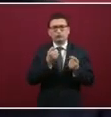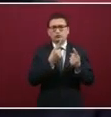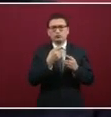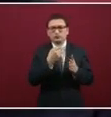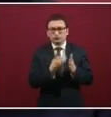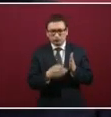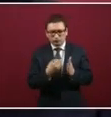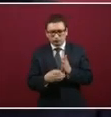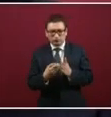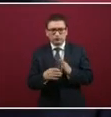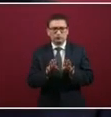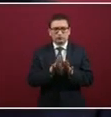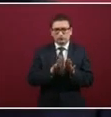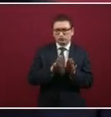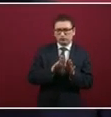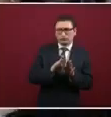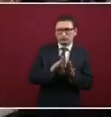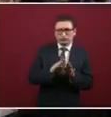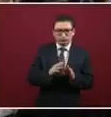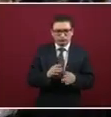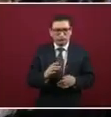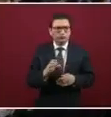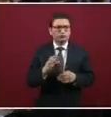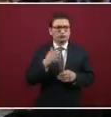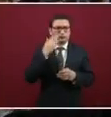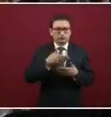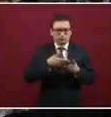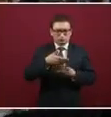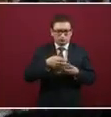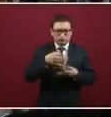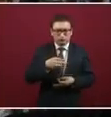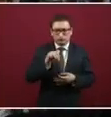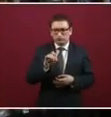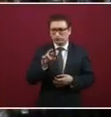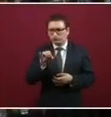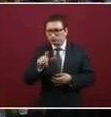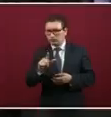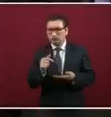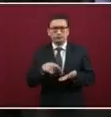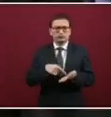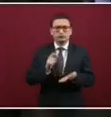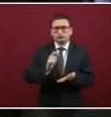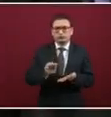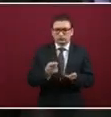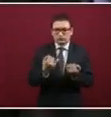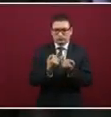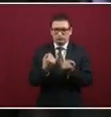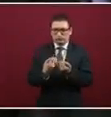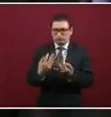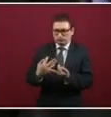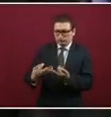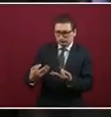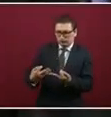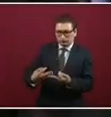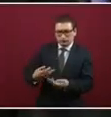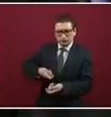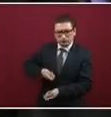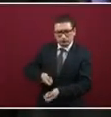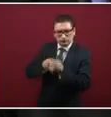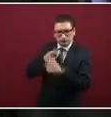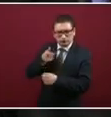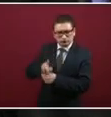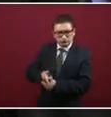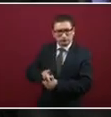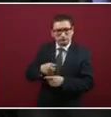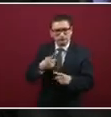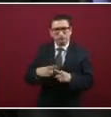cartilla moral, ¿cómo va ese tema de la cartilla moral? Y si nos puede adelantar también sobre este tema de las fosas y del sargazo también, si ya tiene algún